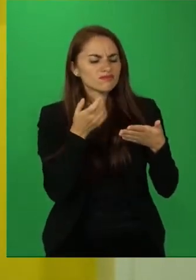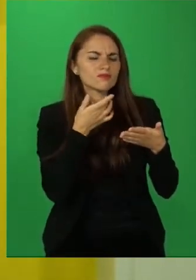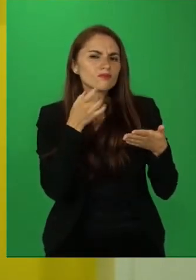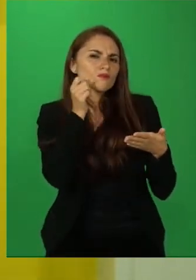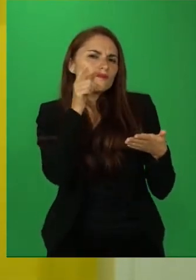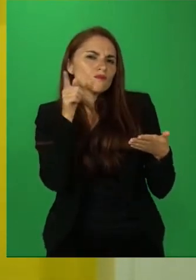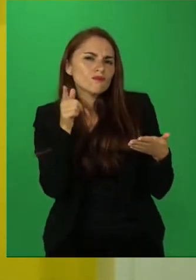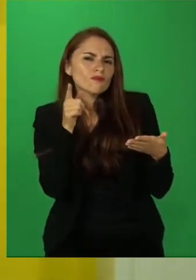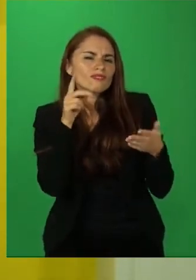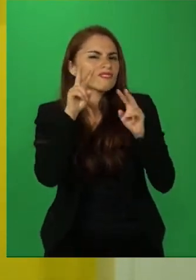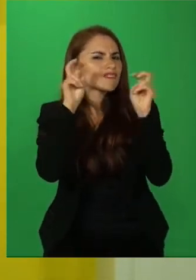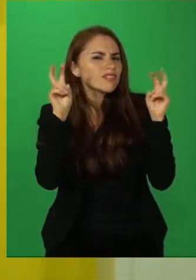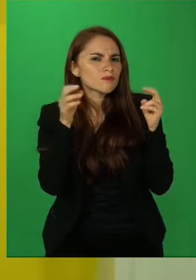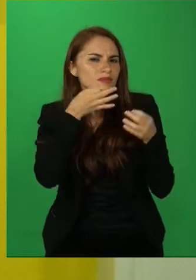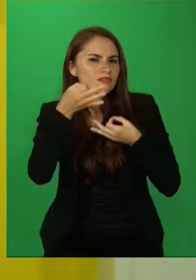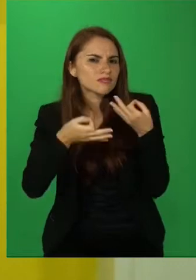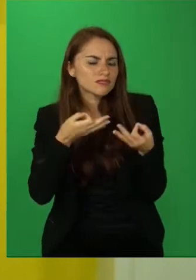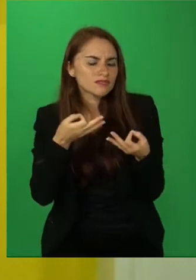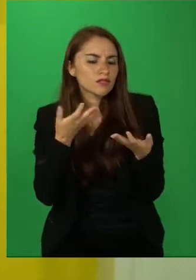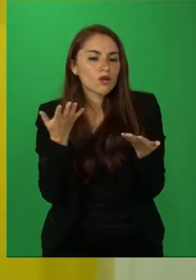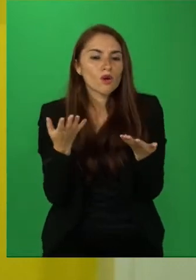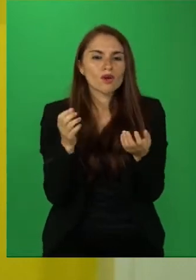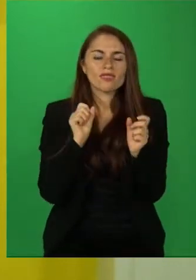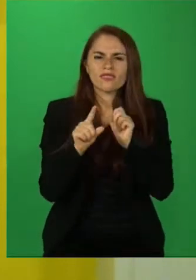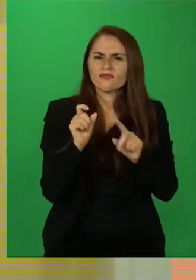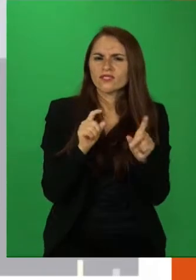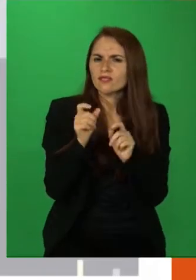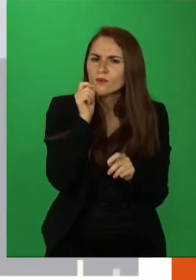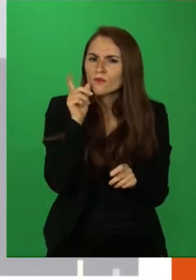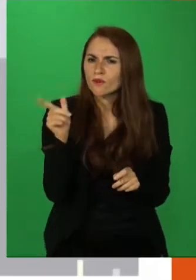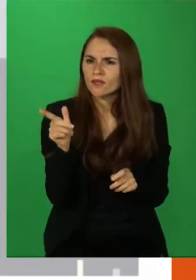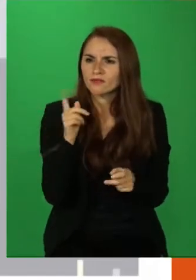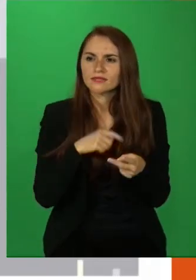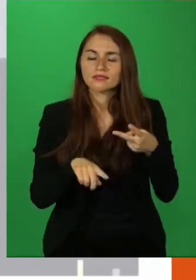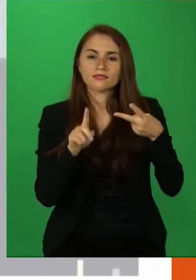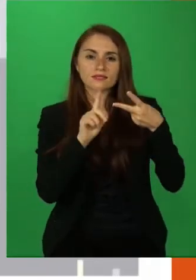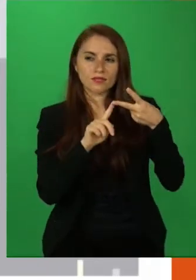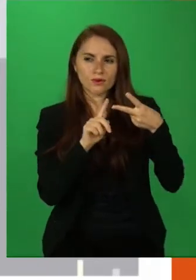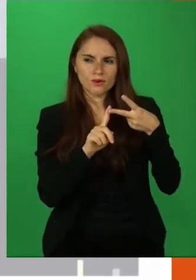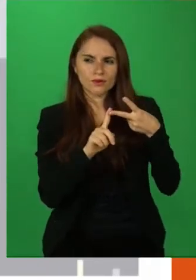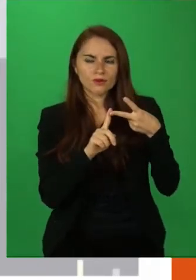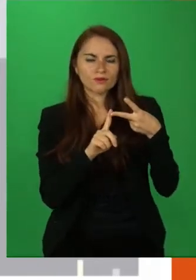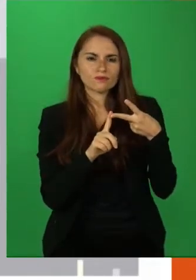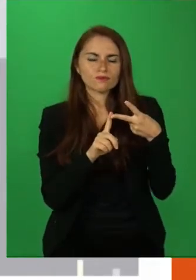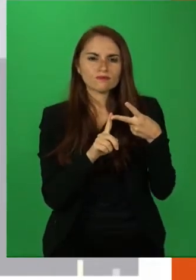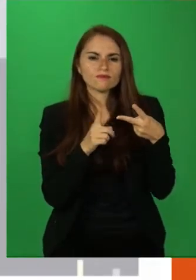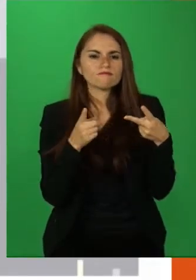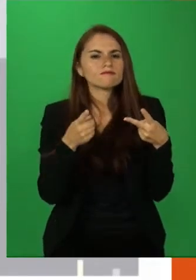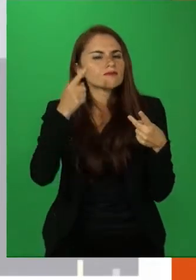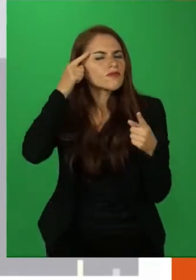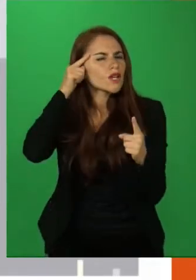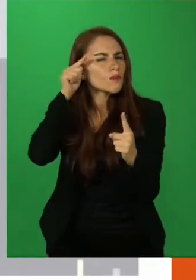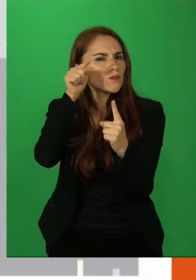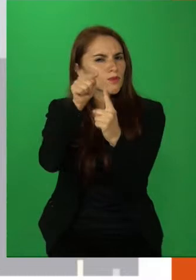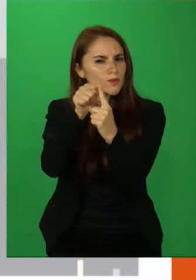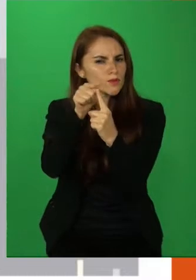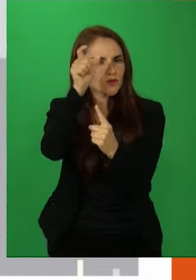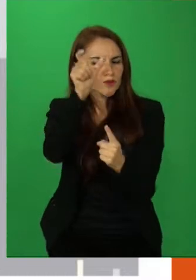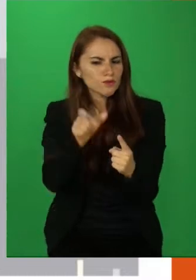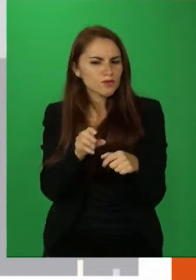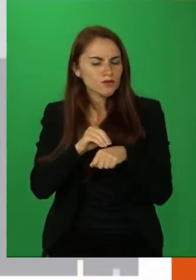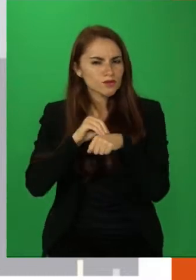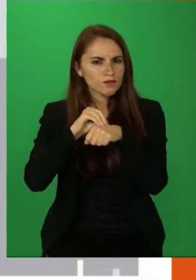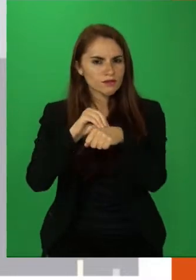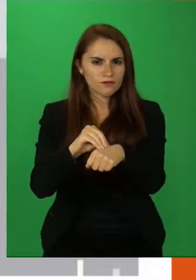¿qué idea defiende el emisor? El segundo paso que revisamos fue cuál es la motivación o